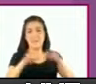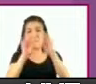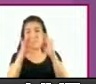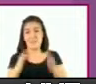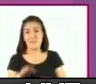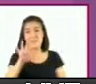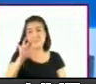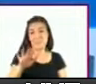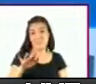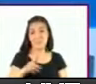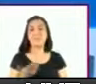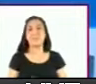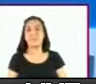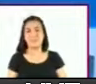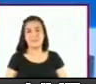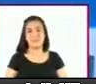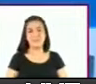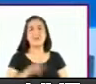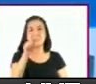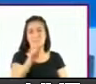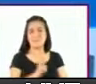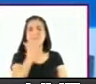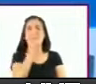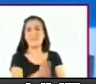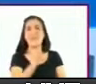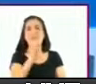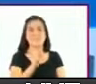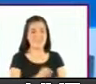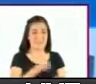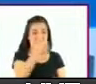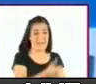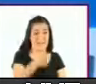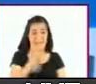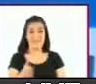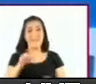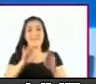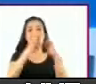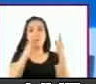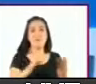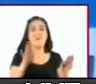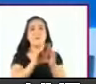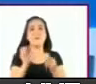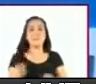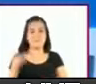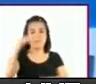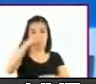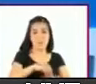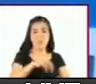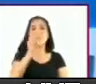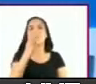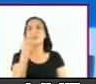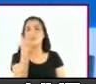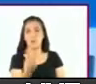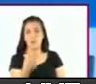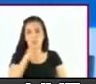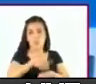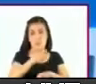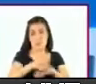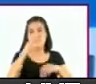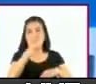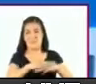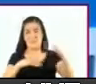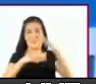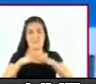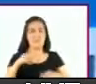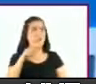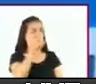número 50? ¿Se dieron cuenta que cada figura aumenta en 2 el número de bloques? Pero